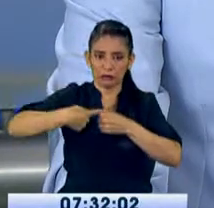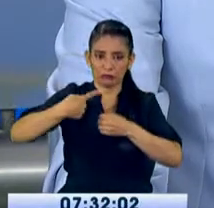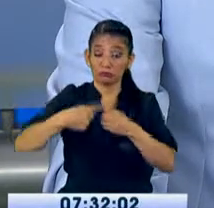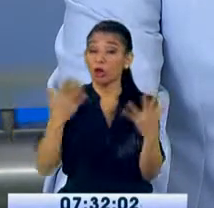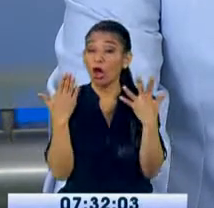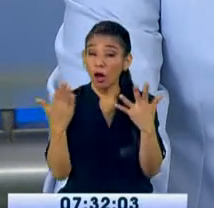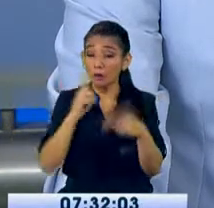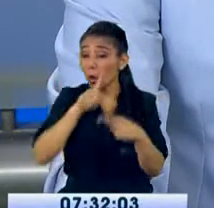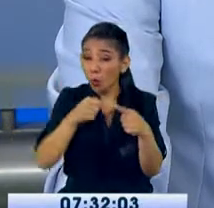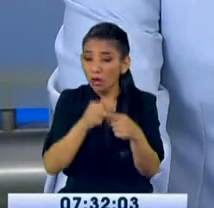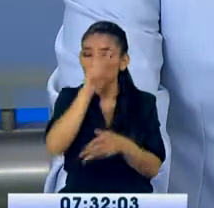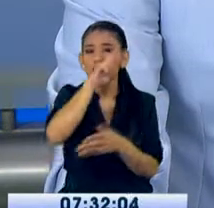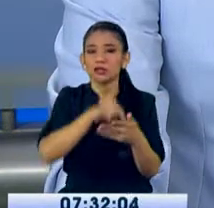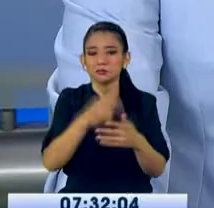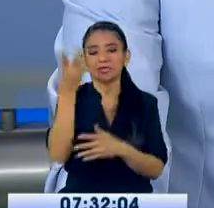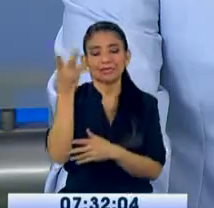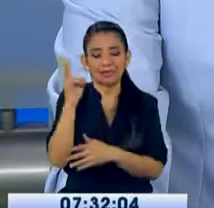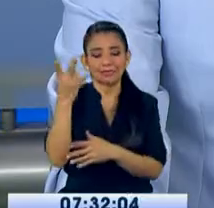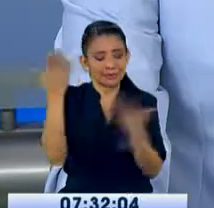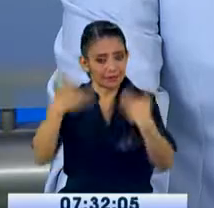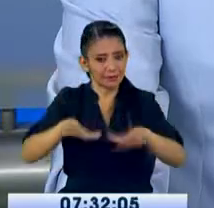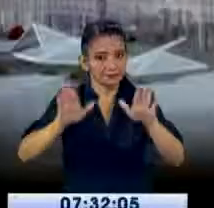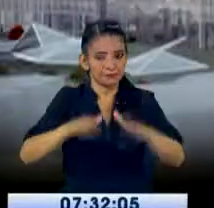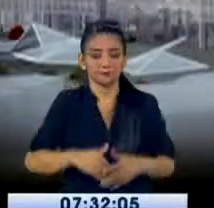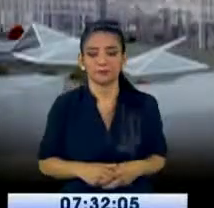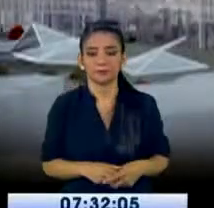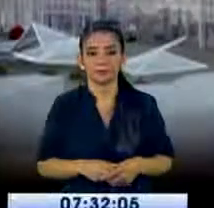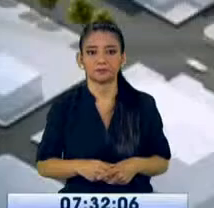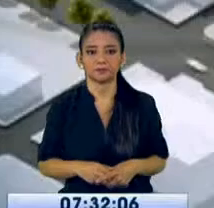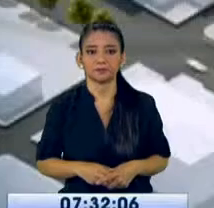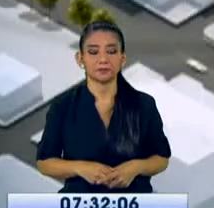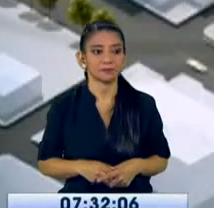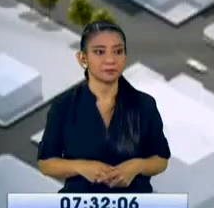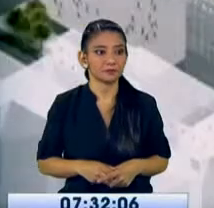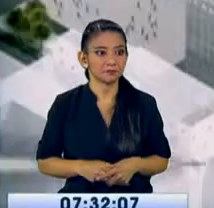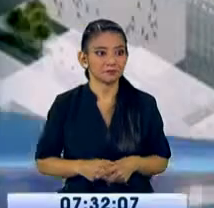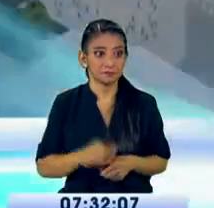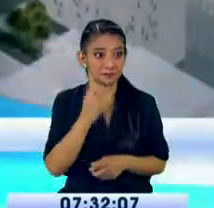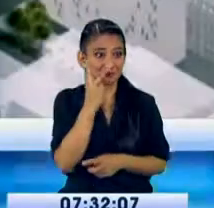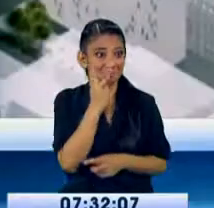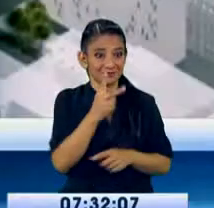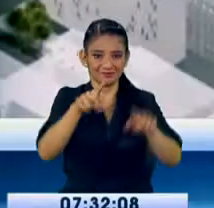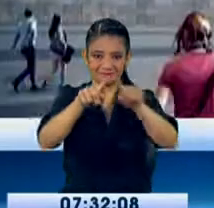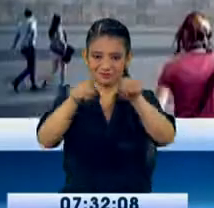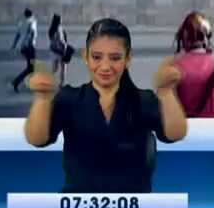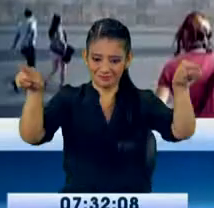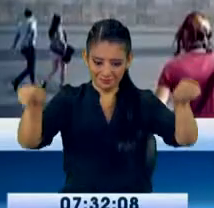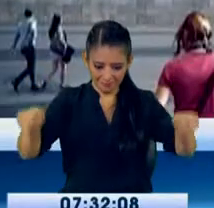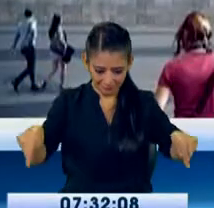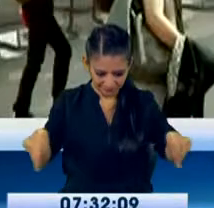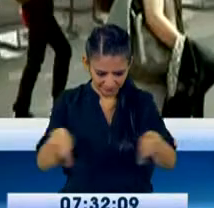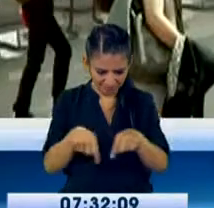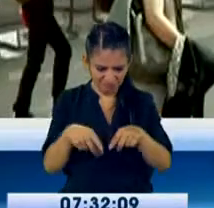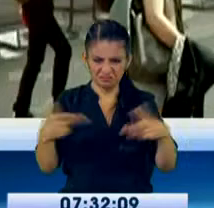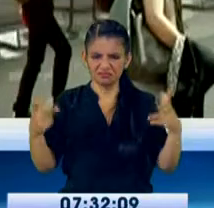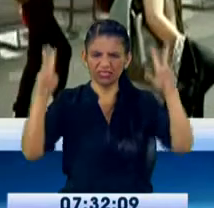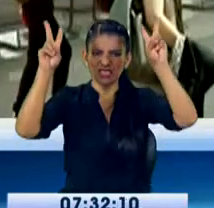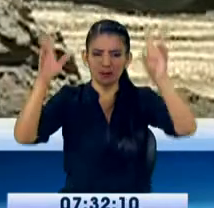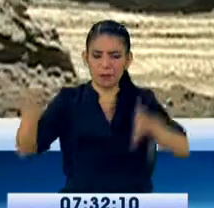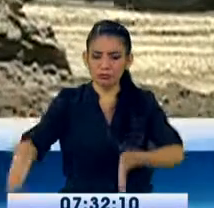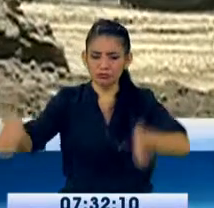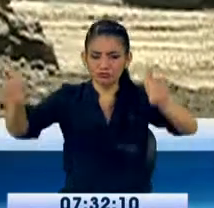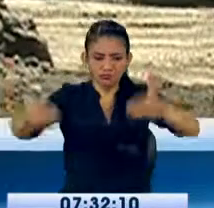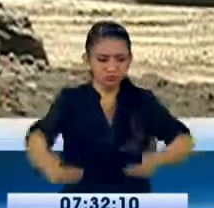obra esté lista en el año 2016 estas imágenes nos muestran Cómo será la plataforma gubernamental de gestión